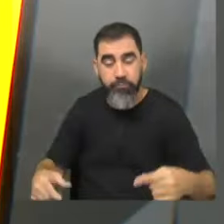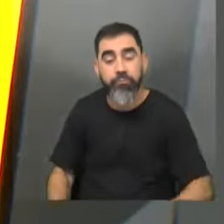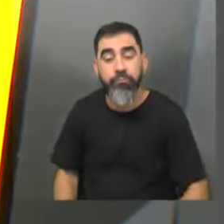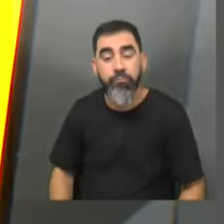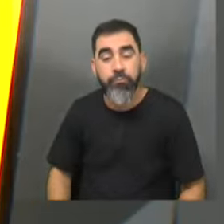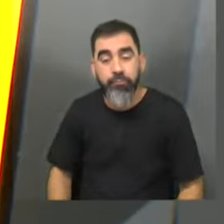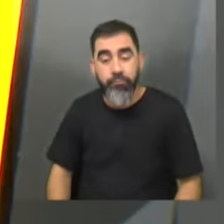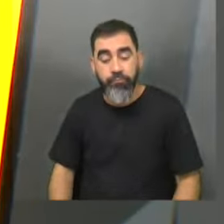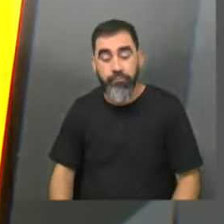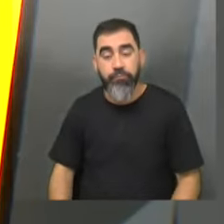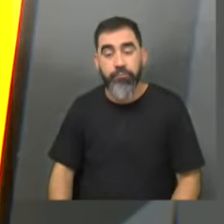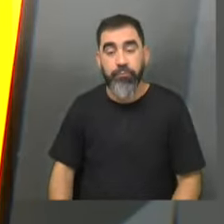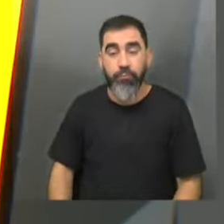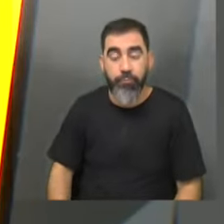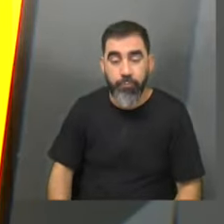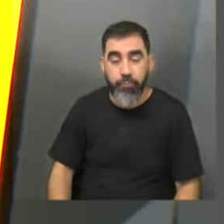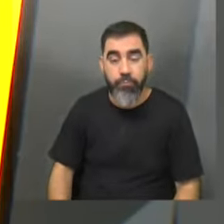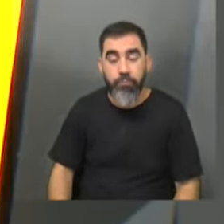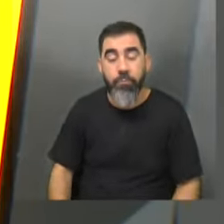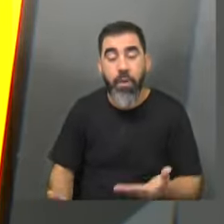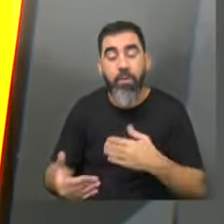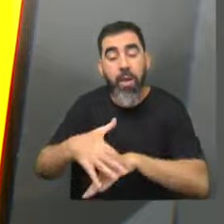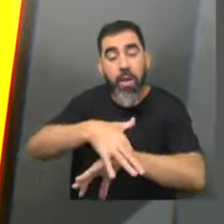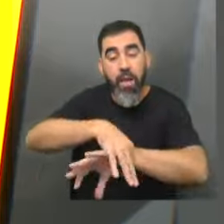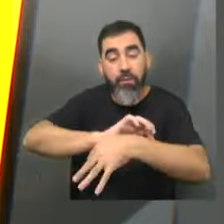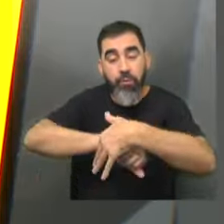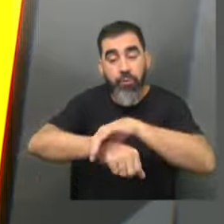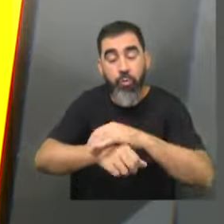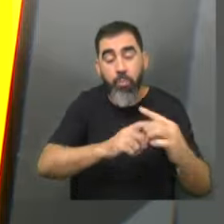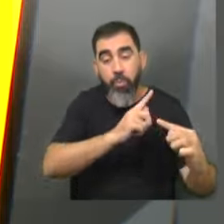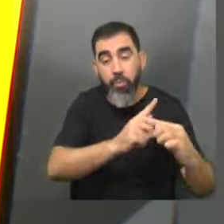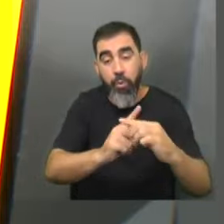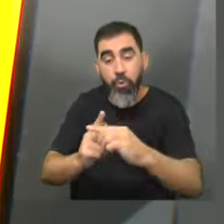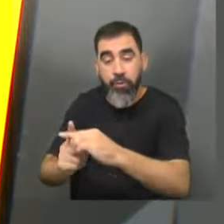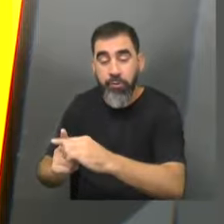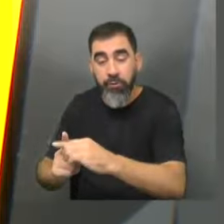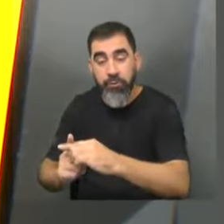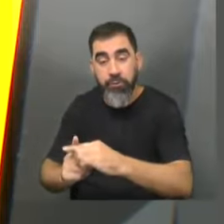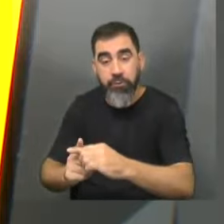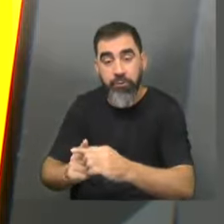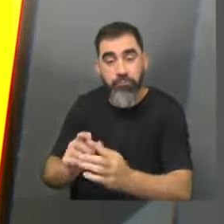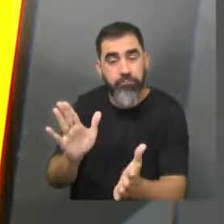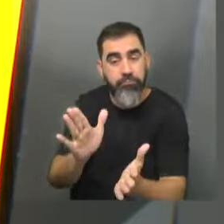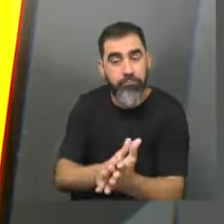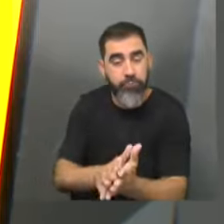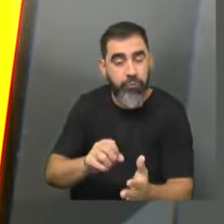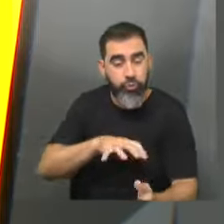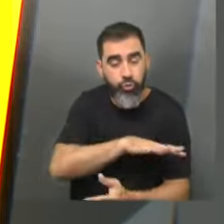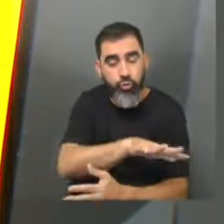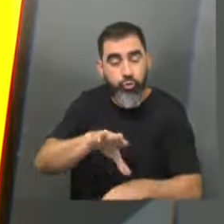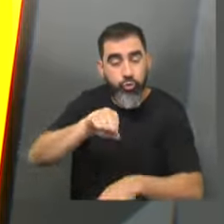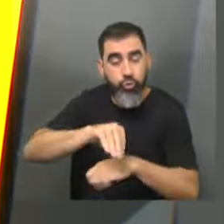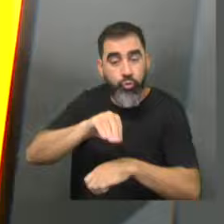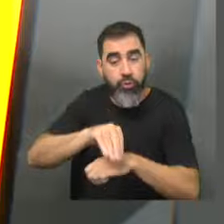culturales, pero en este caso, como bien dijiste, vamos a hablar de antropología en el cementerio. Todas esas huellas sociales, culturales y